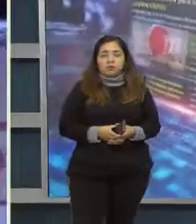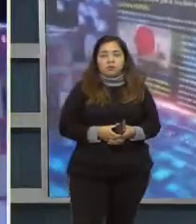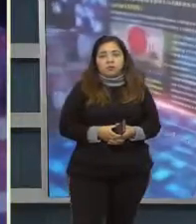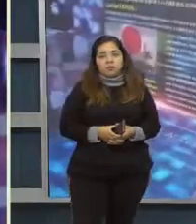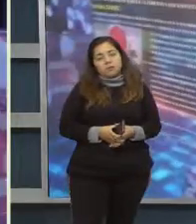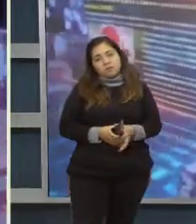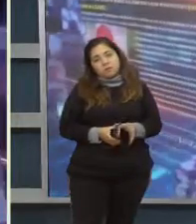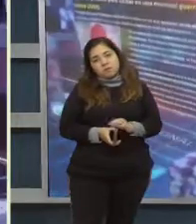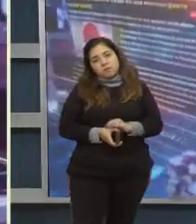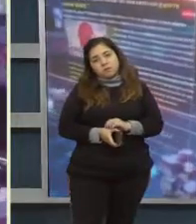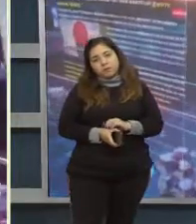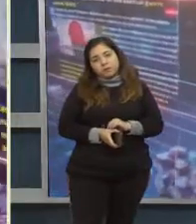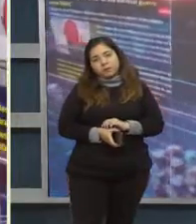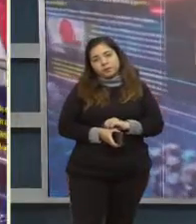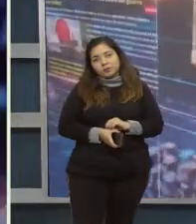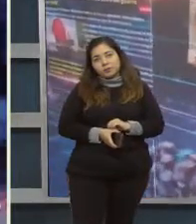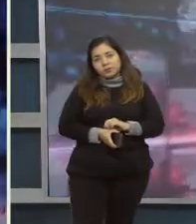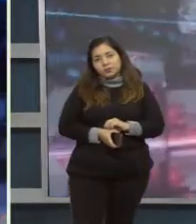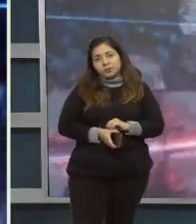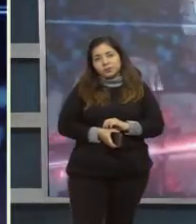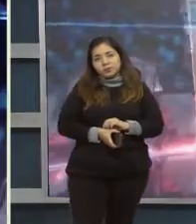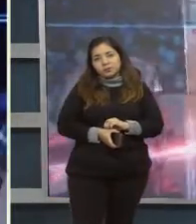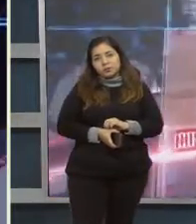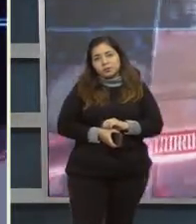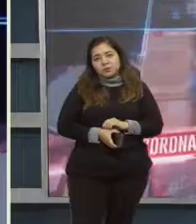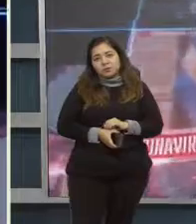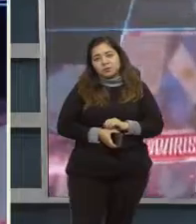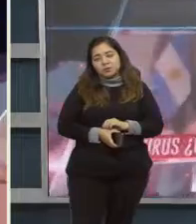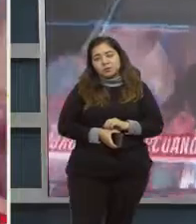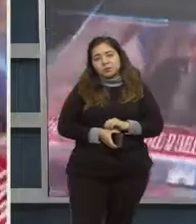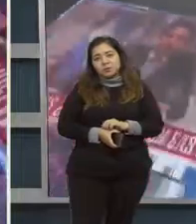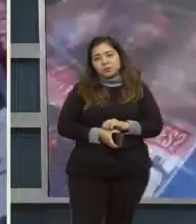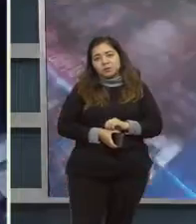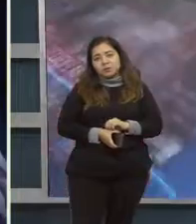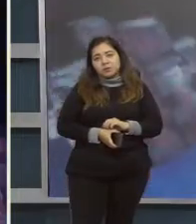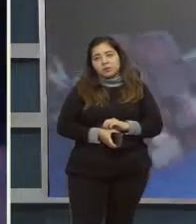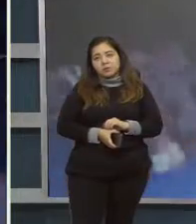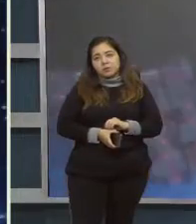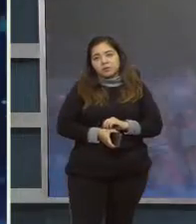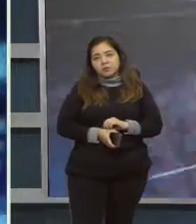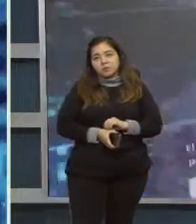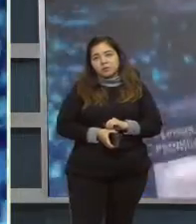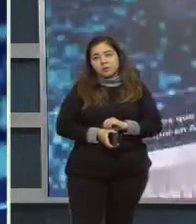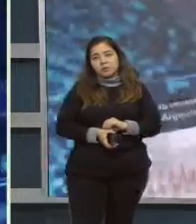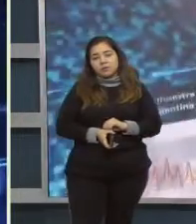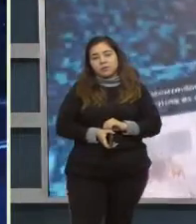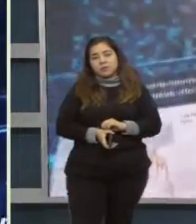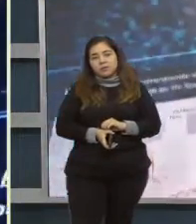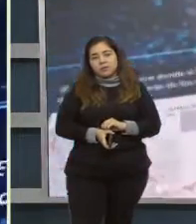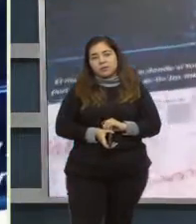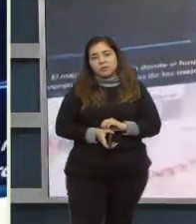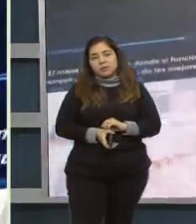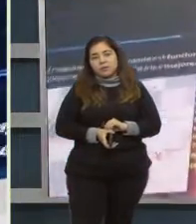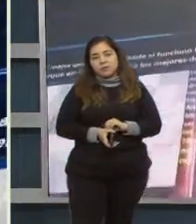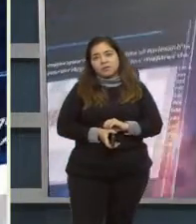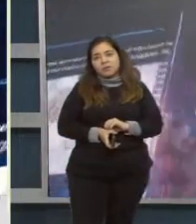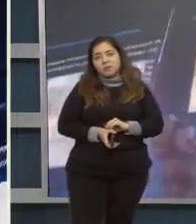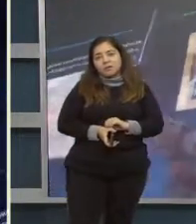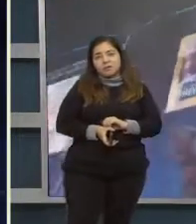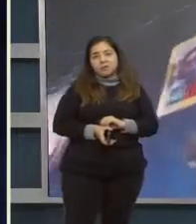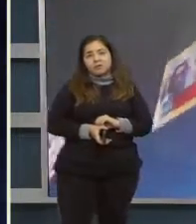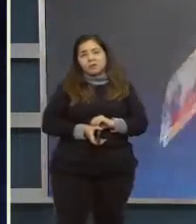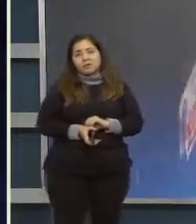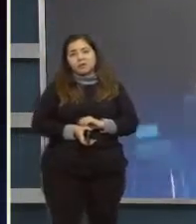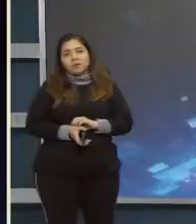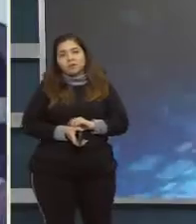Pero otro tema, que agradezco mucho la pregunta porque hay que reiterarlo constantemente, la Universidad Nacional